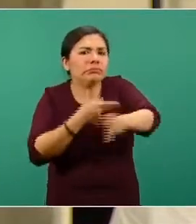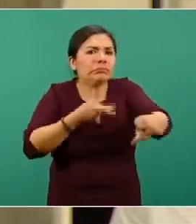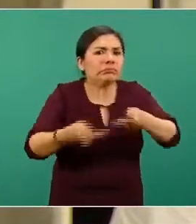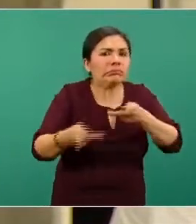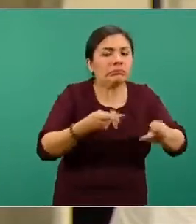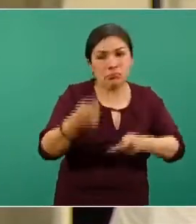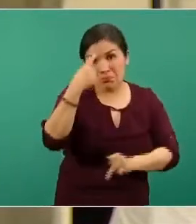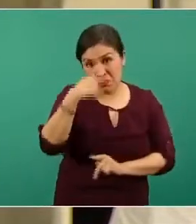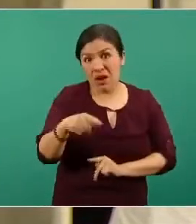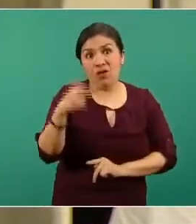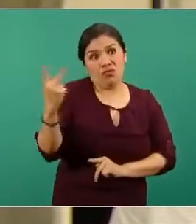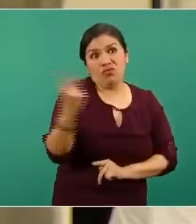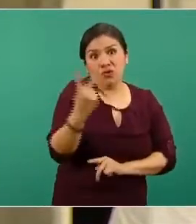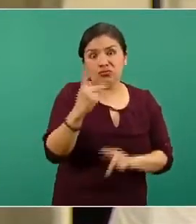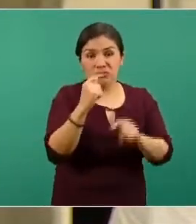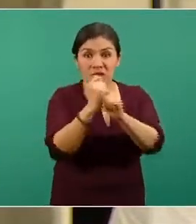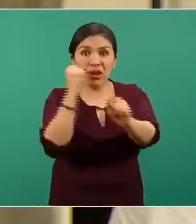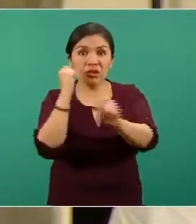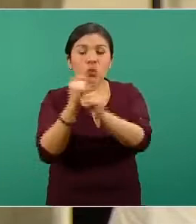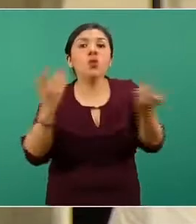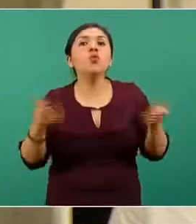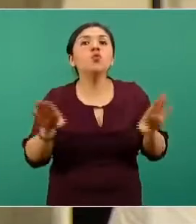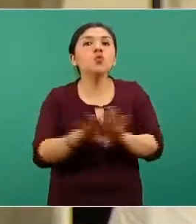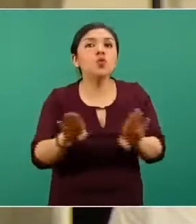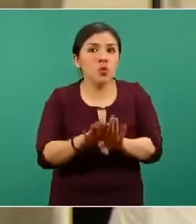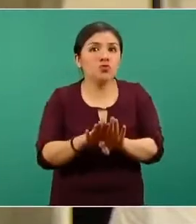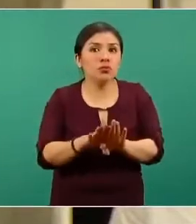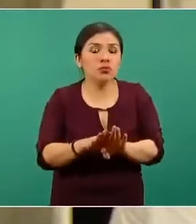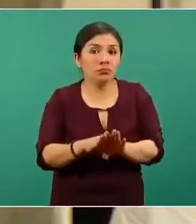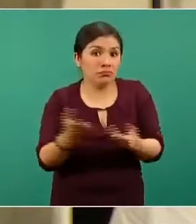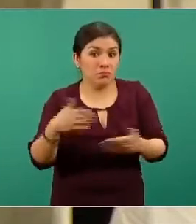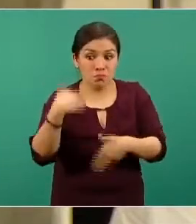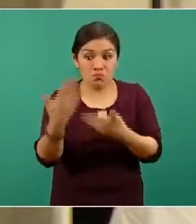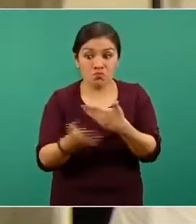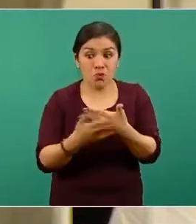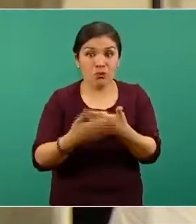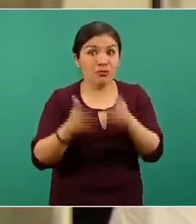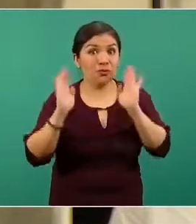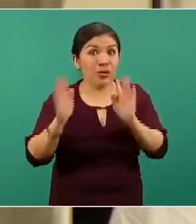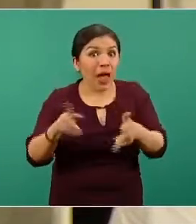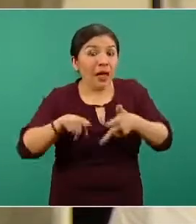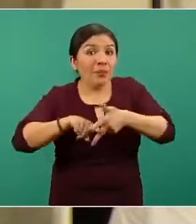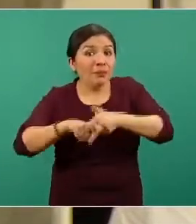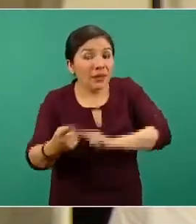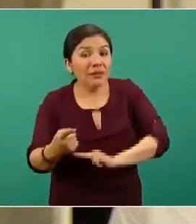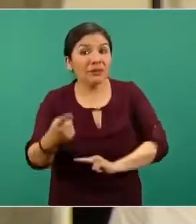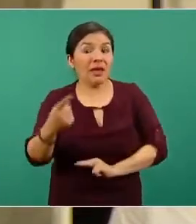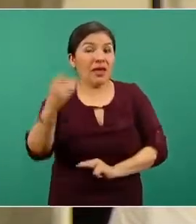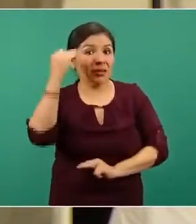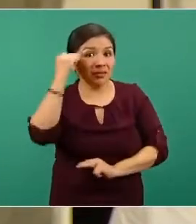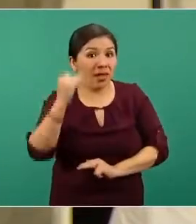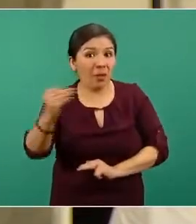dos medios de transporte, precisamente de cara a lo que es